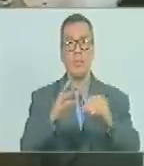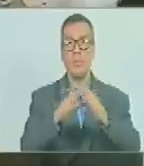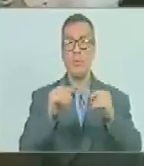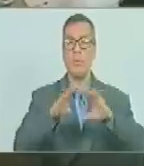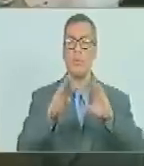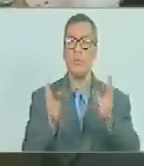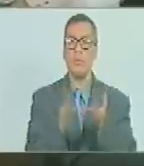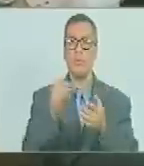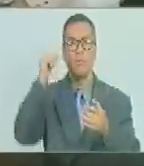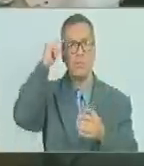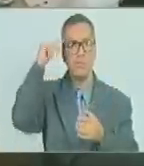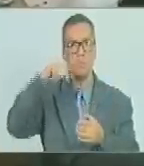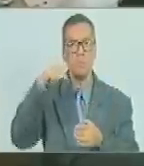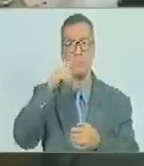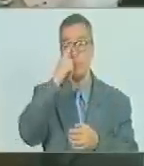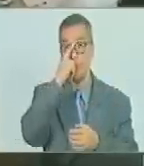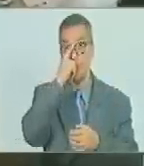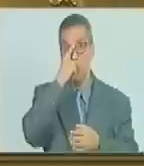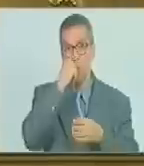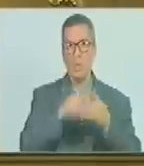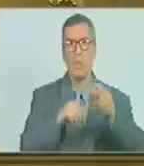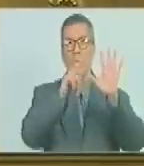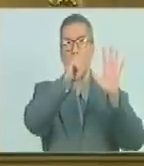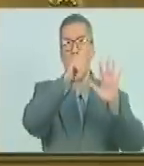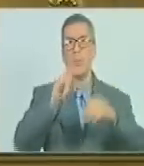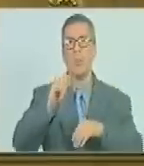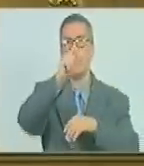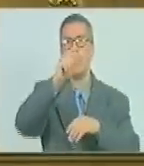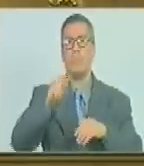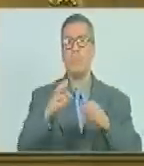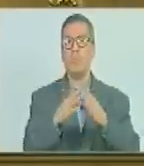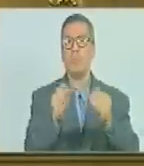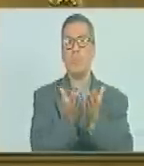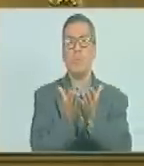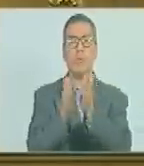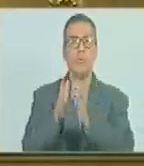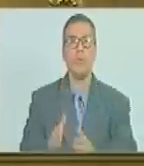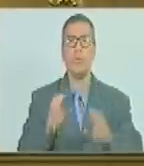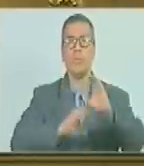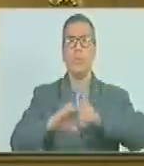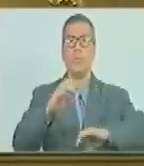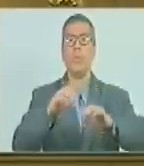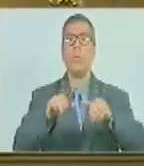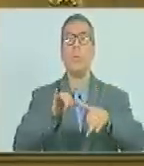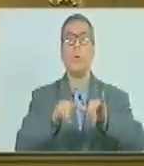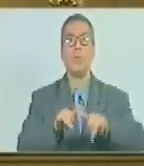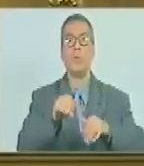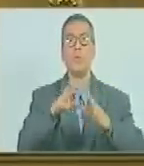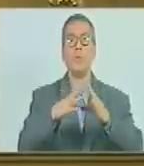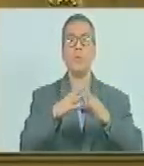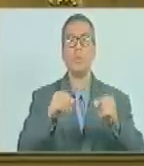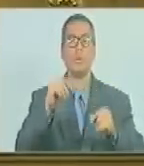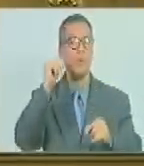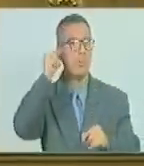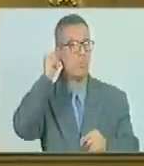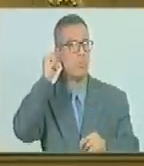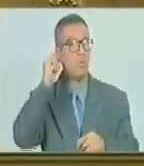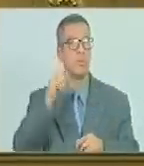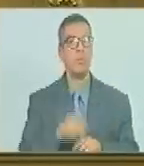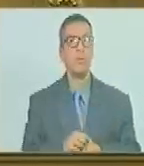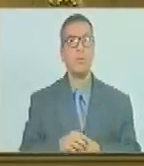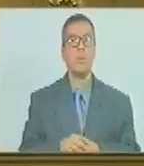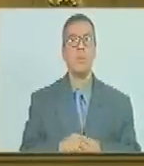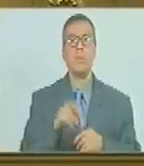hoy. El 70% de sus estudiantes de ciencia e ingeniería son mujeres.